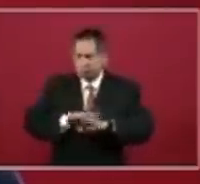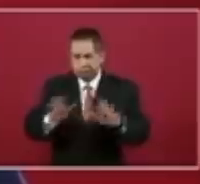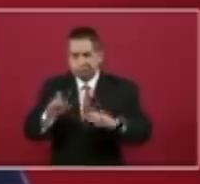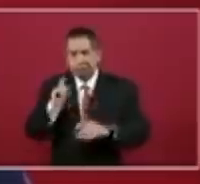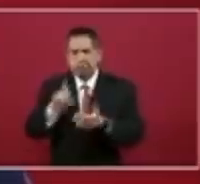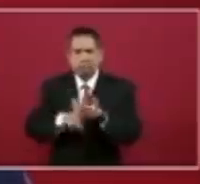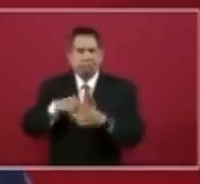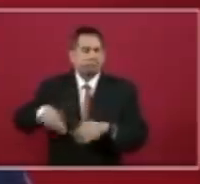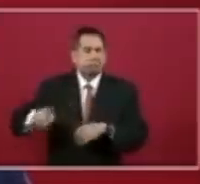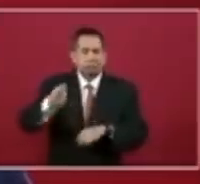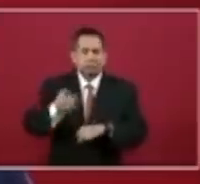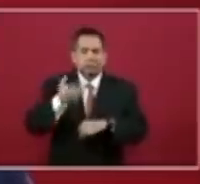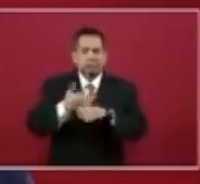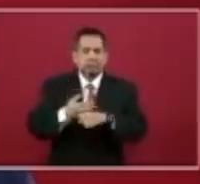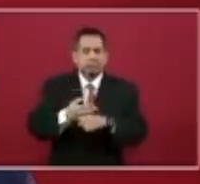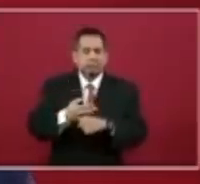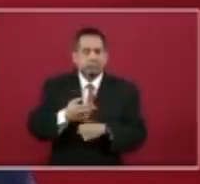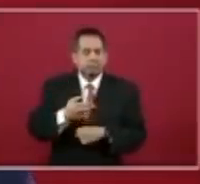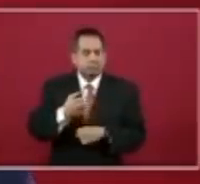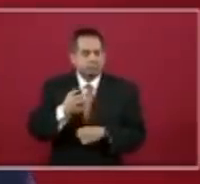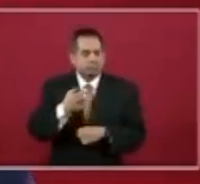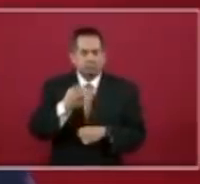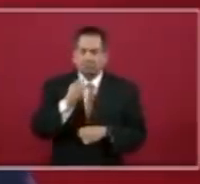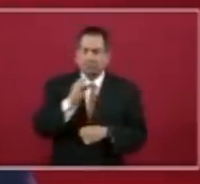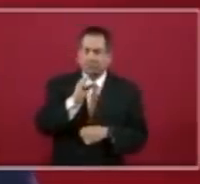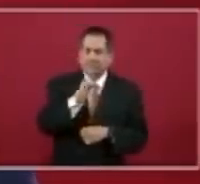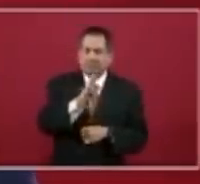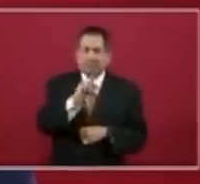la Secretaría de Bienestar